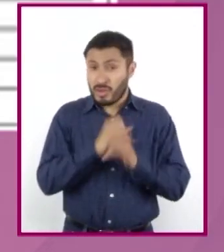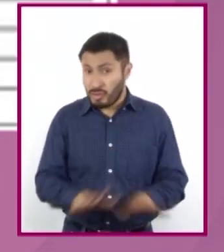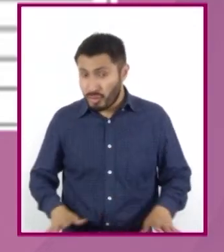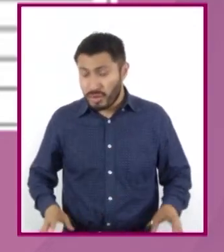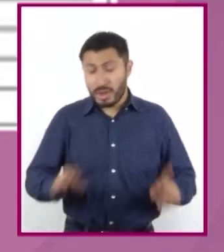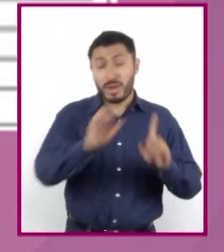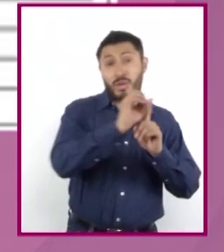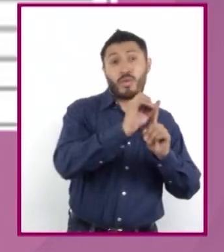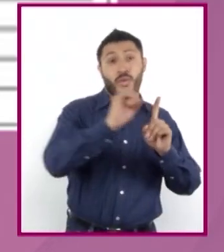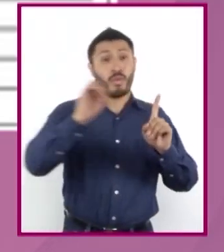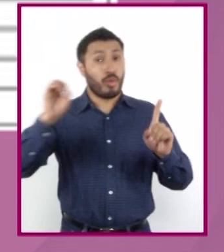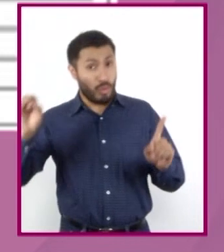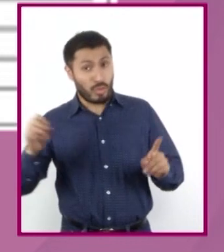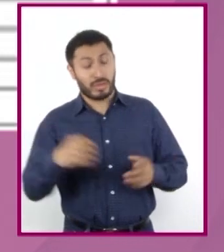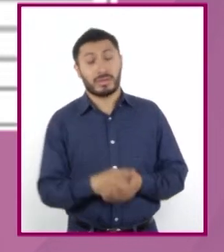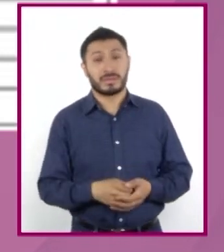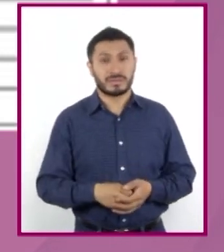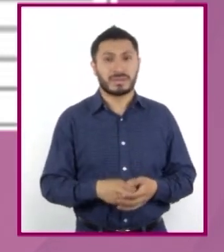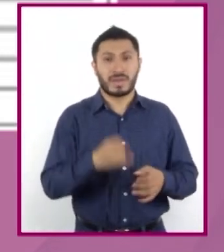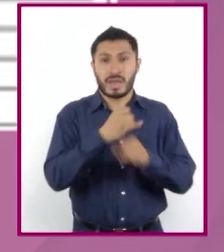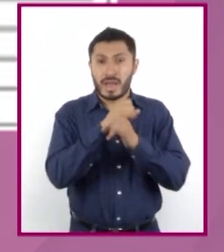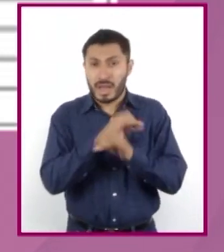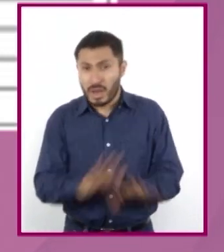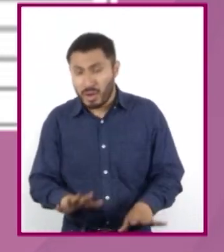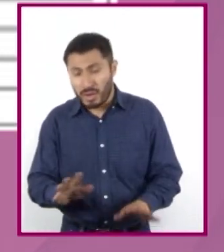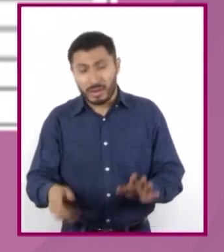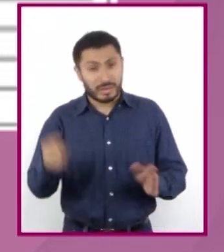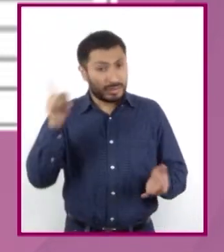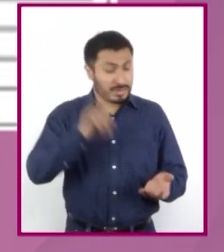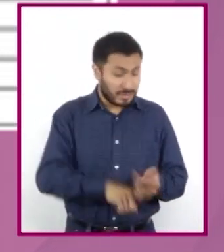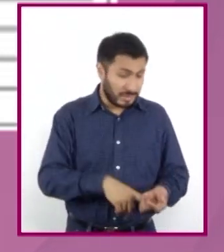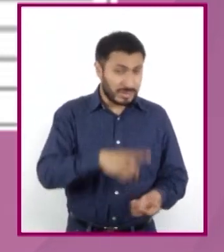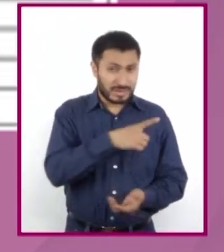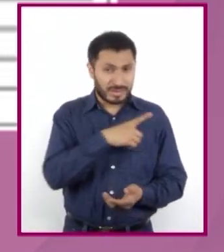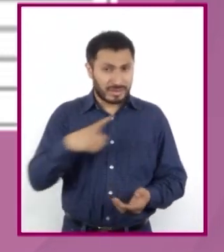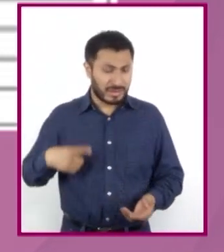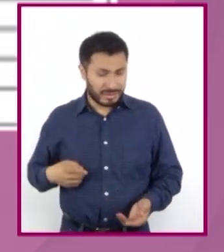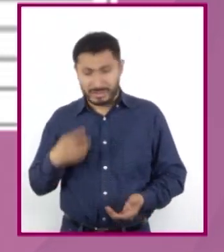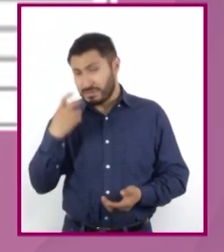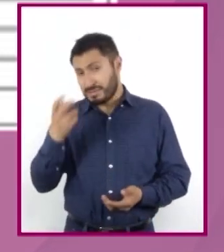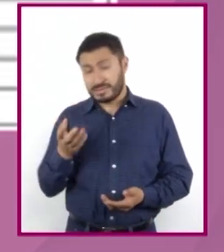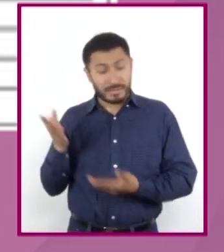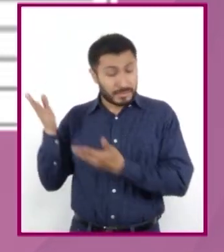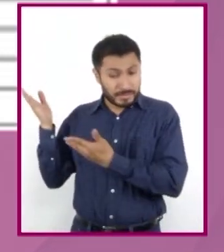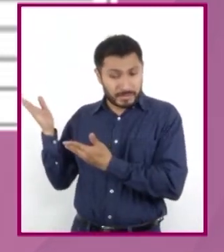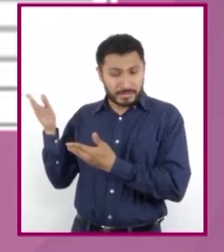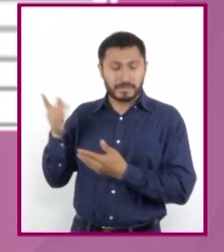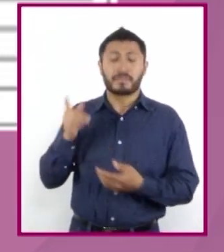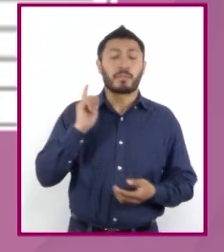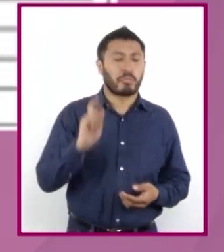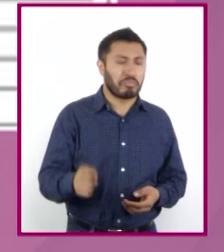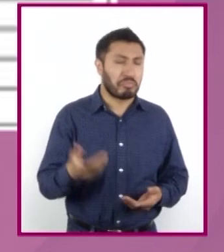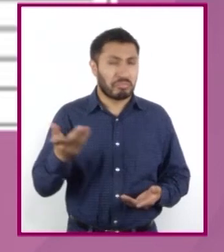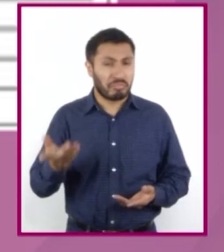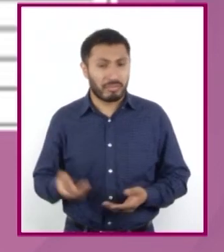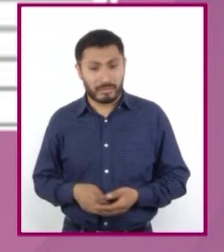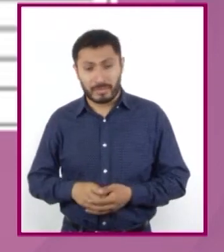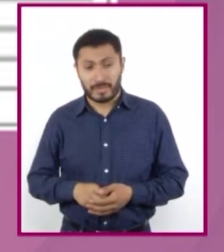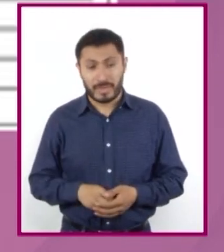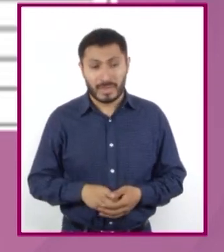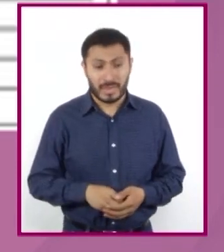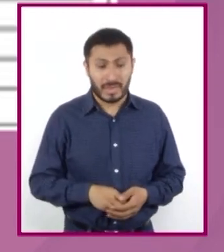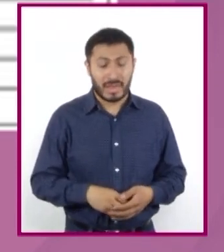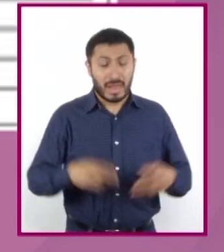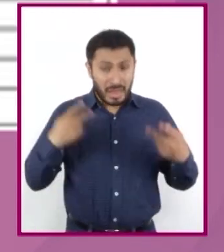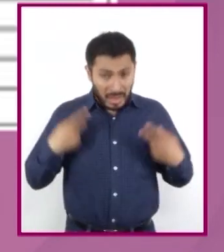vayan recabando. Los datos que deben contener sus fichas de trabajo son los siguientes: datos